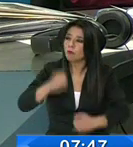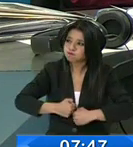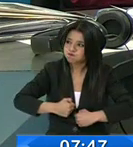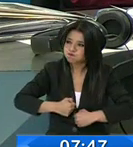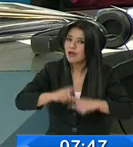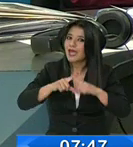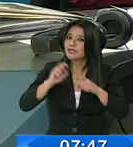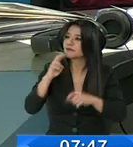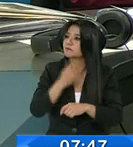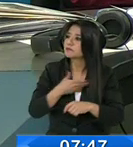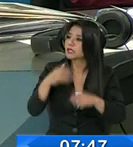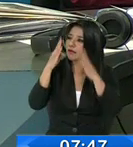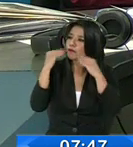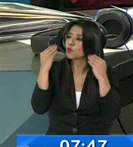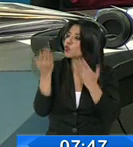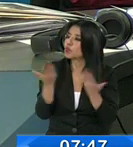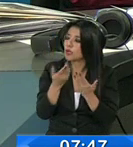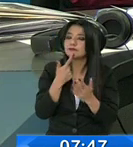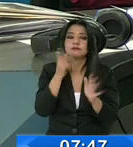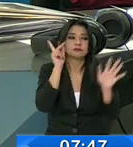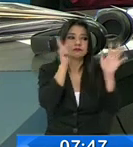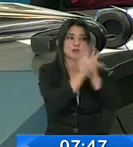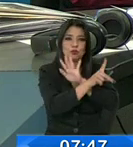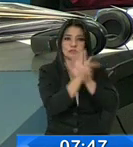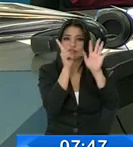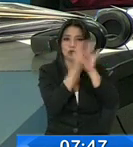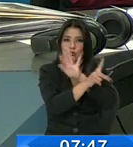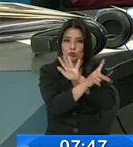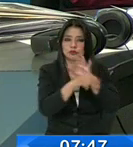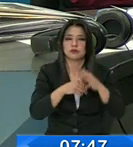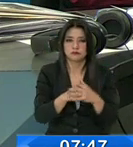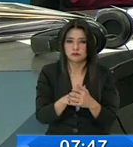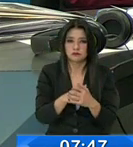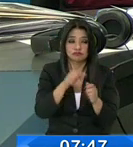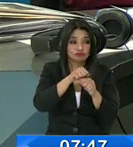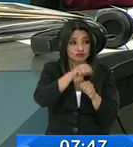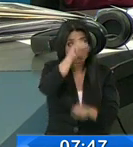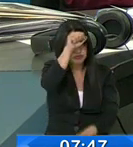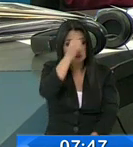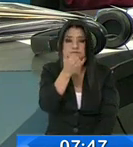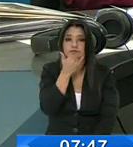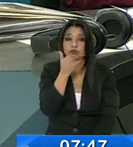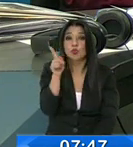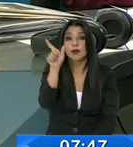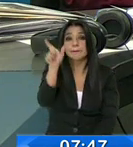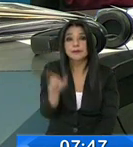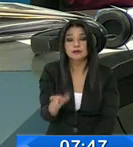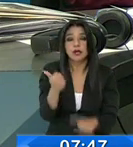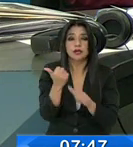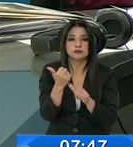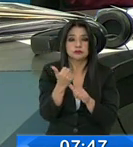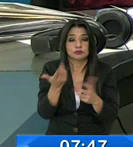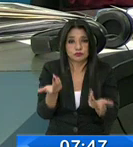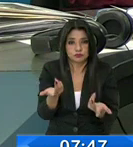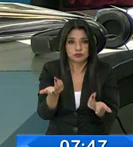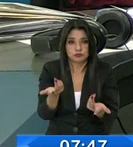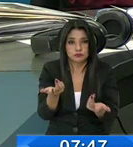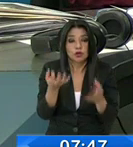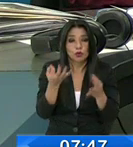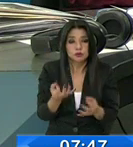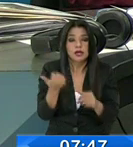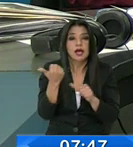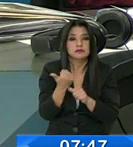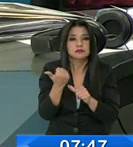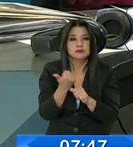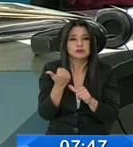la de la denuncia de la delación de uno de los perjudicados uno de los asesores de la ex